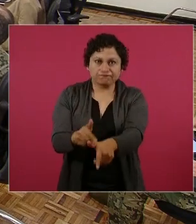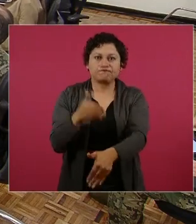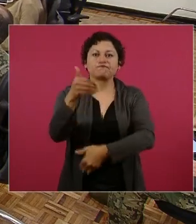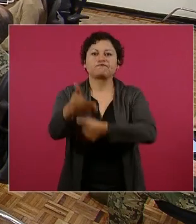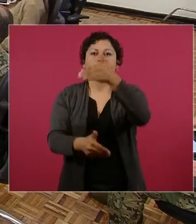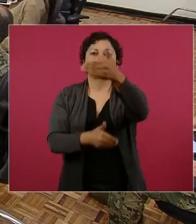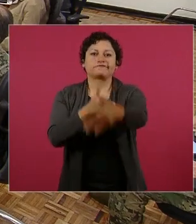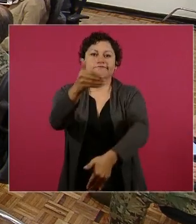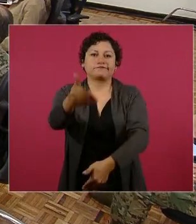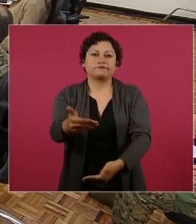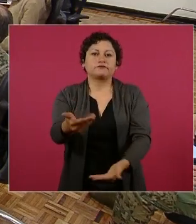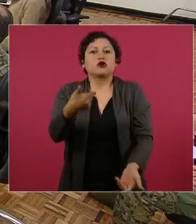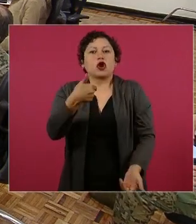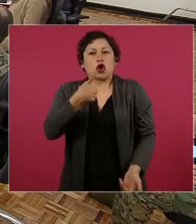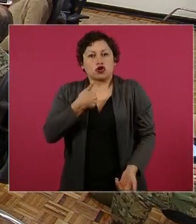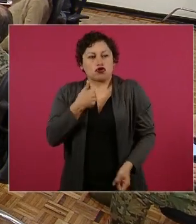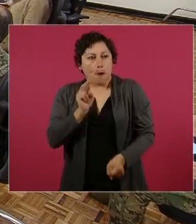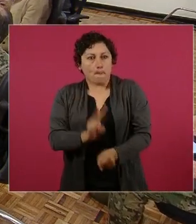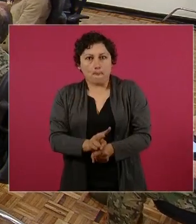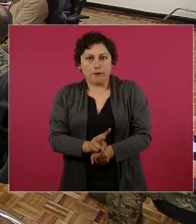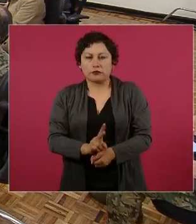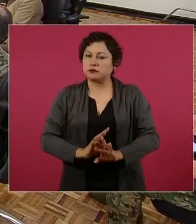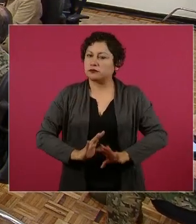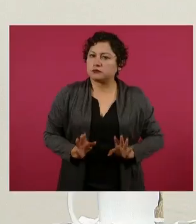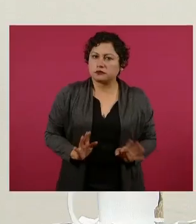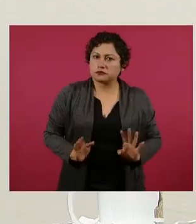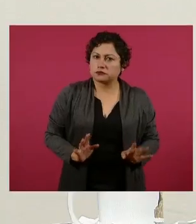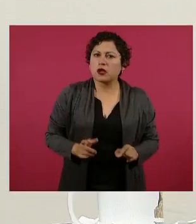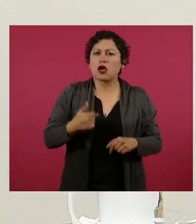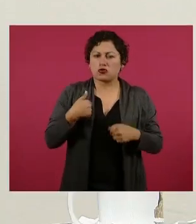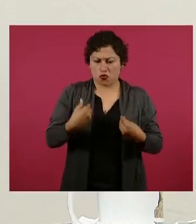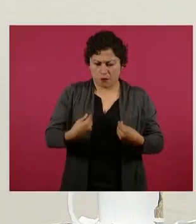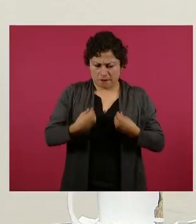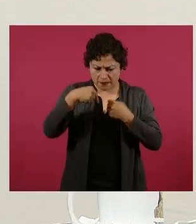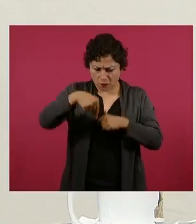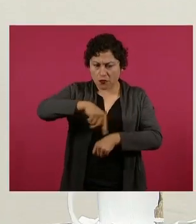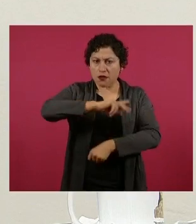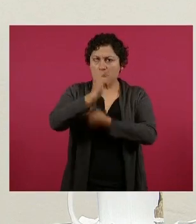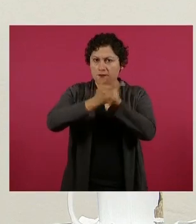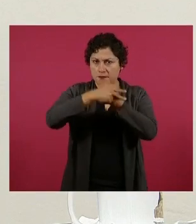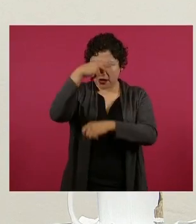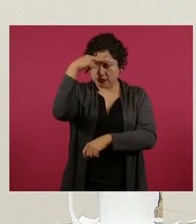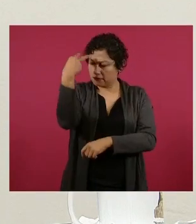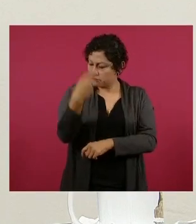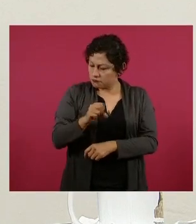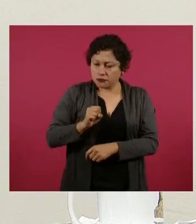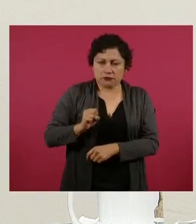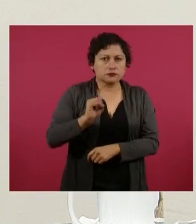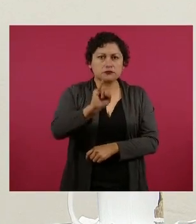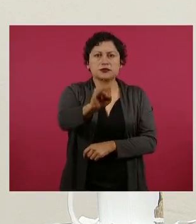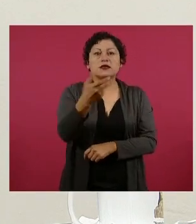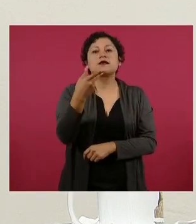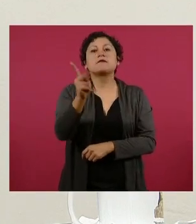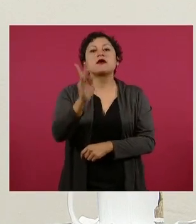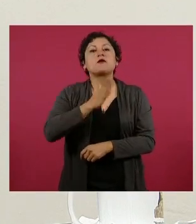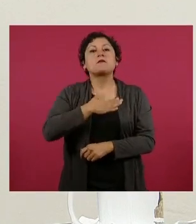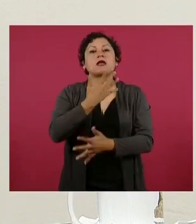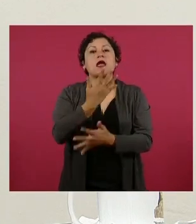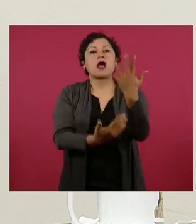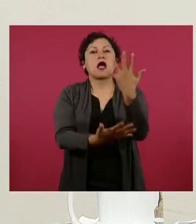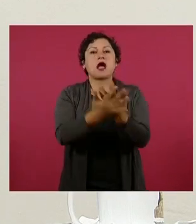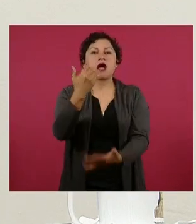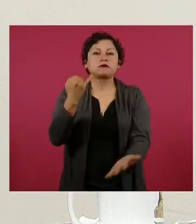voy a vivir en México, pero no voy a estar en ninguna decisión política, no